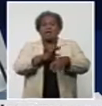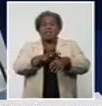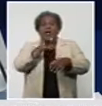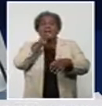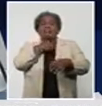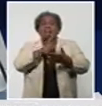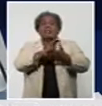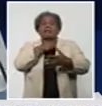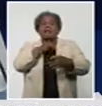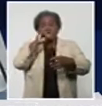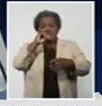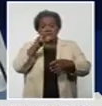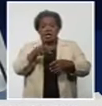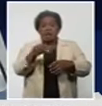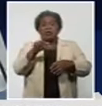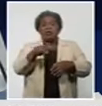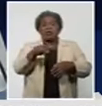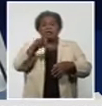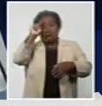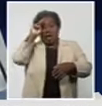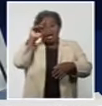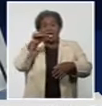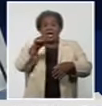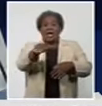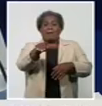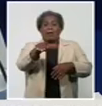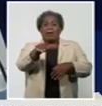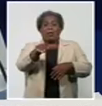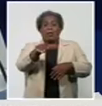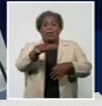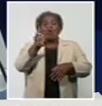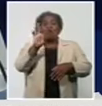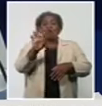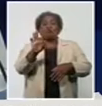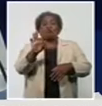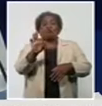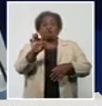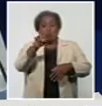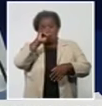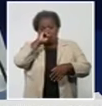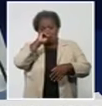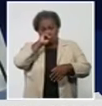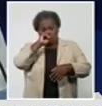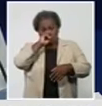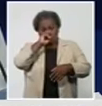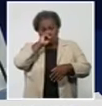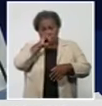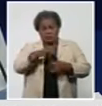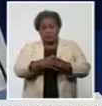encontraba postrado desde hacía 8 años. Fue un paciente que